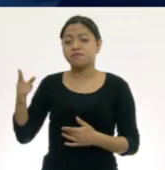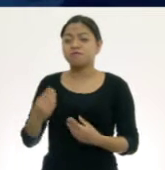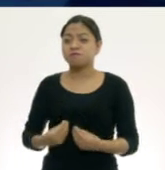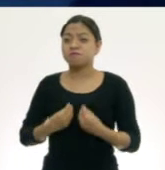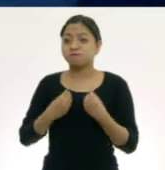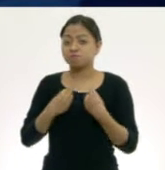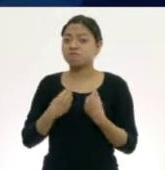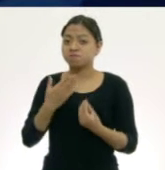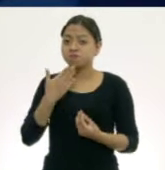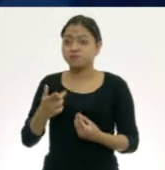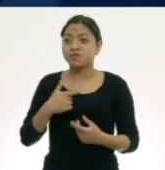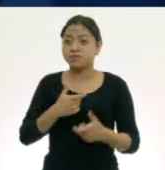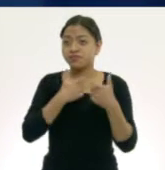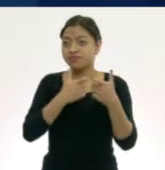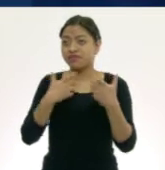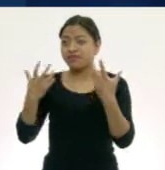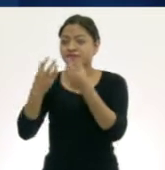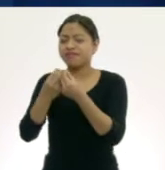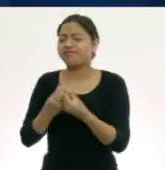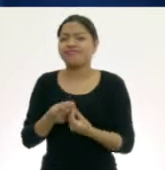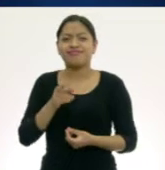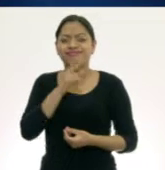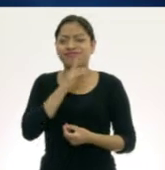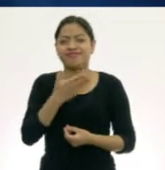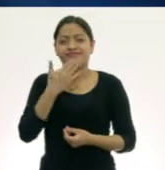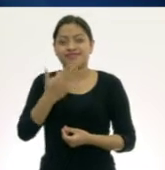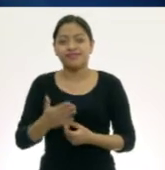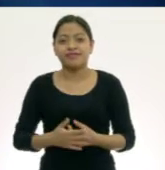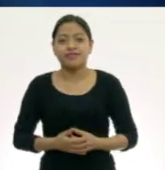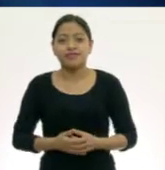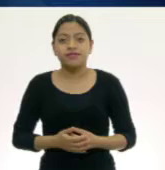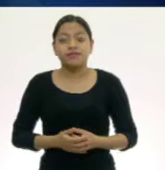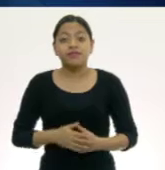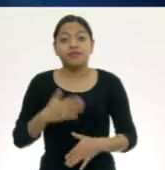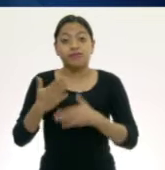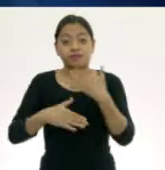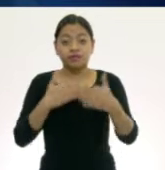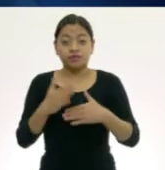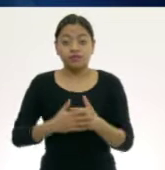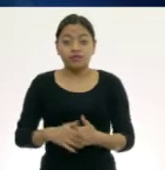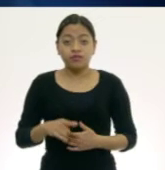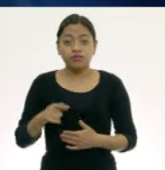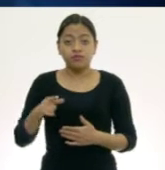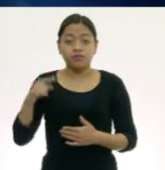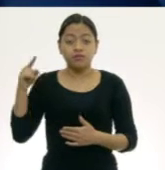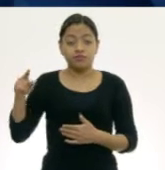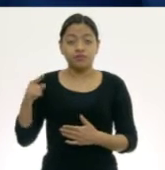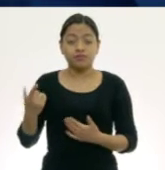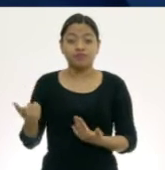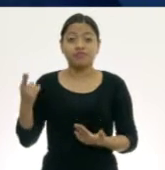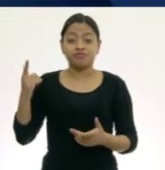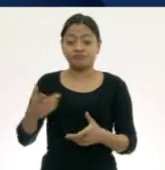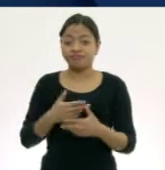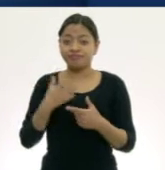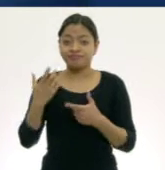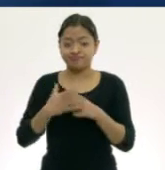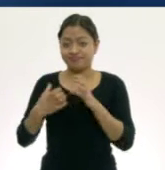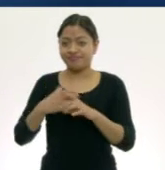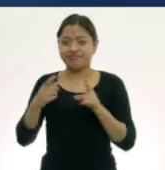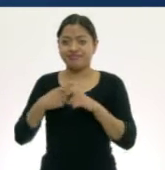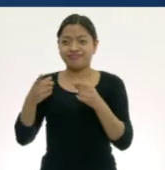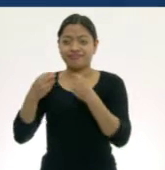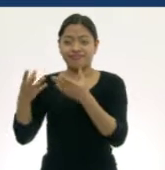mi risa, ni que el bonete fuera algo más que un subrayado último peligroso, un lujo y un desafío,